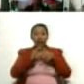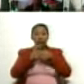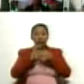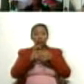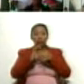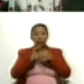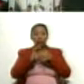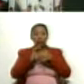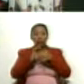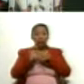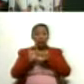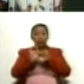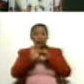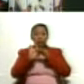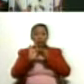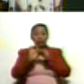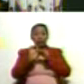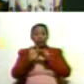El país se unió.